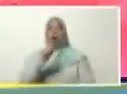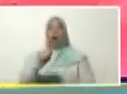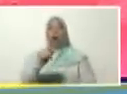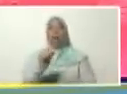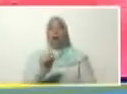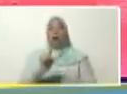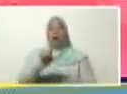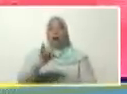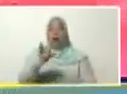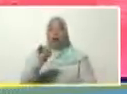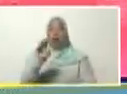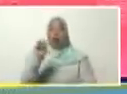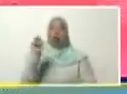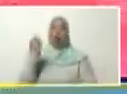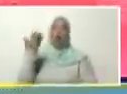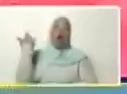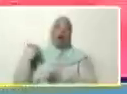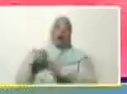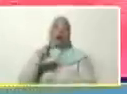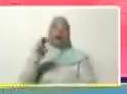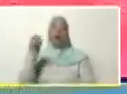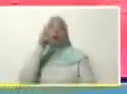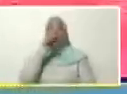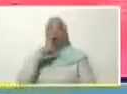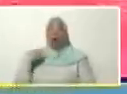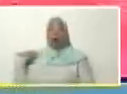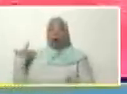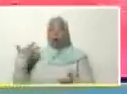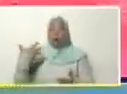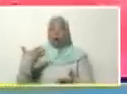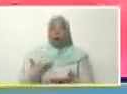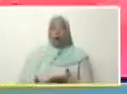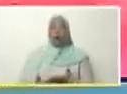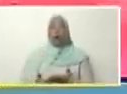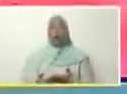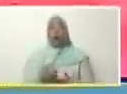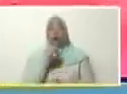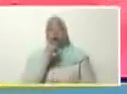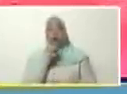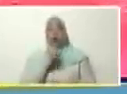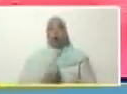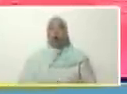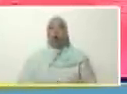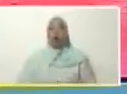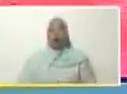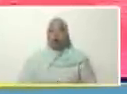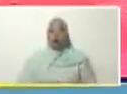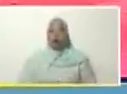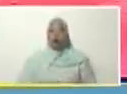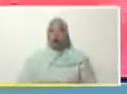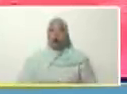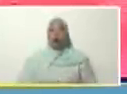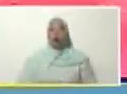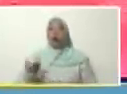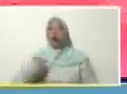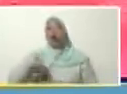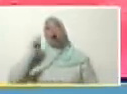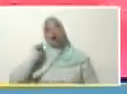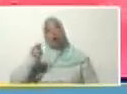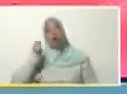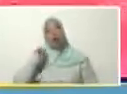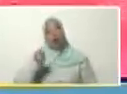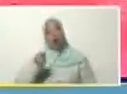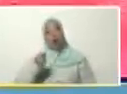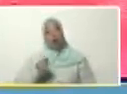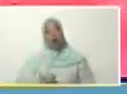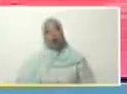el Palito hace 20 años exactamente. Henry Morales Campo ayudó a esa tarea.